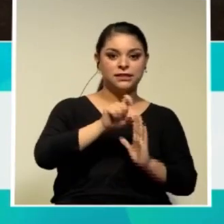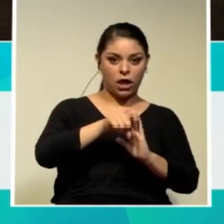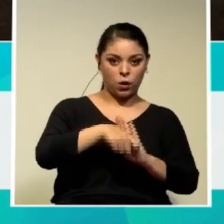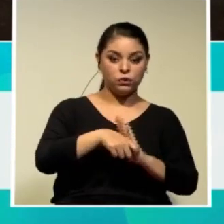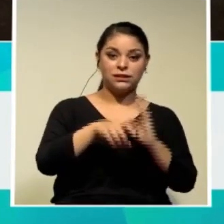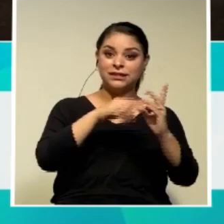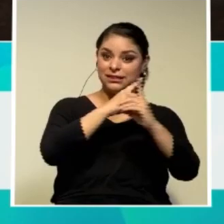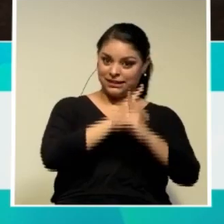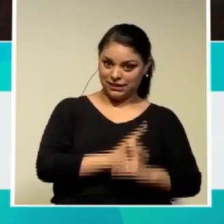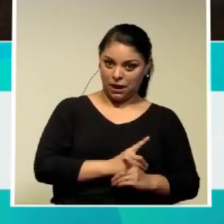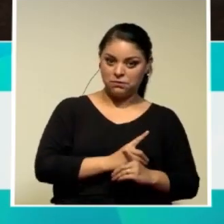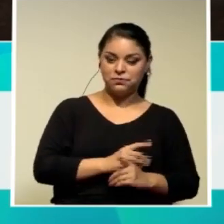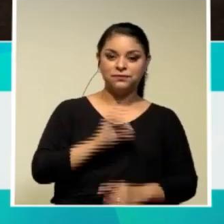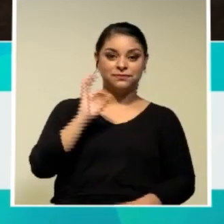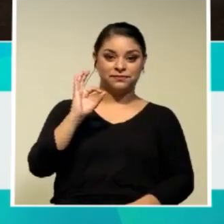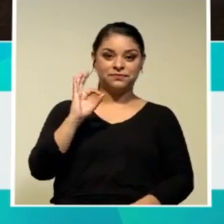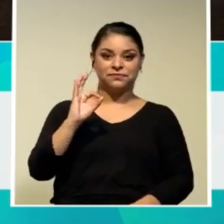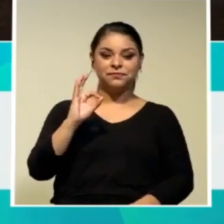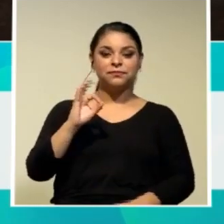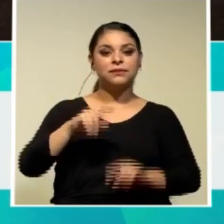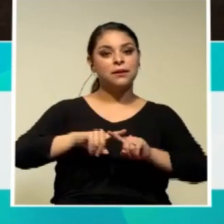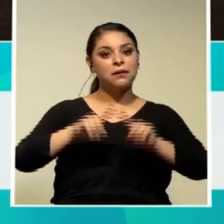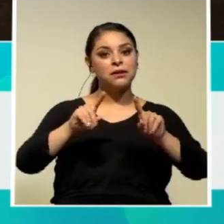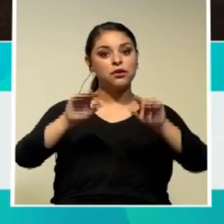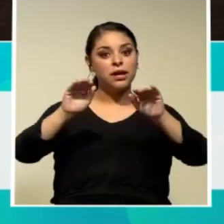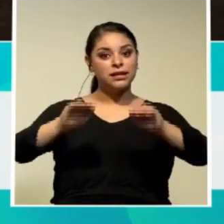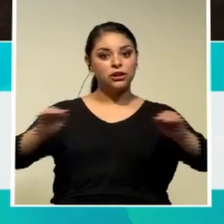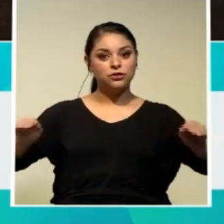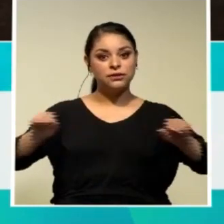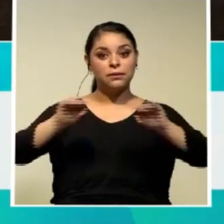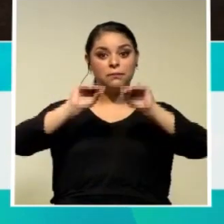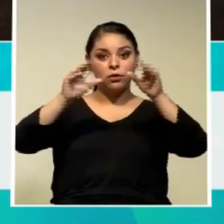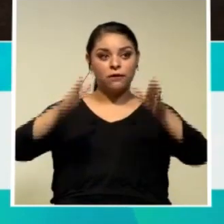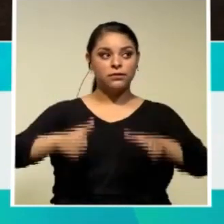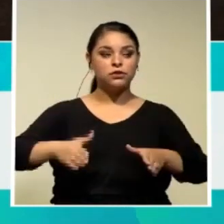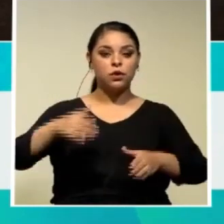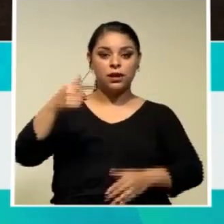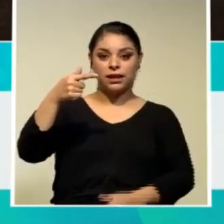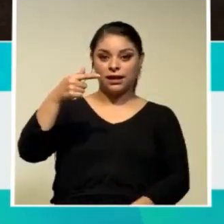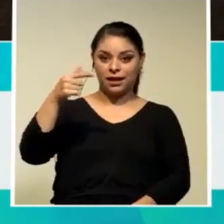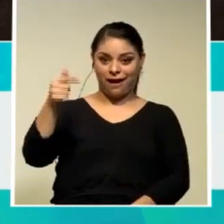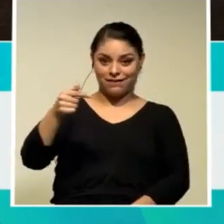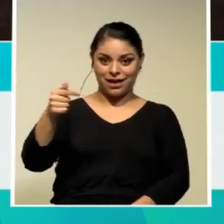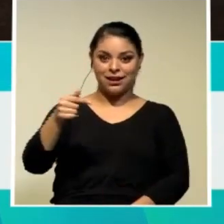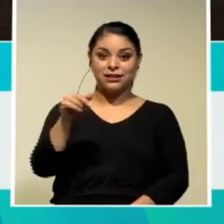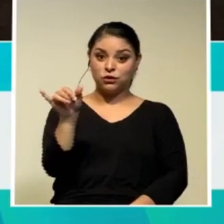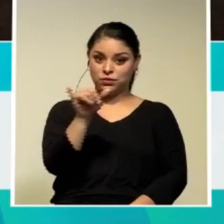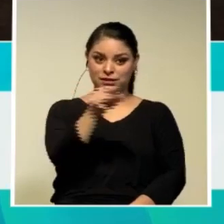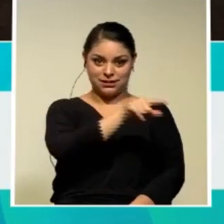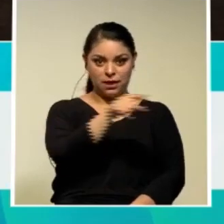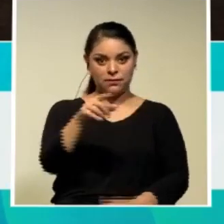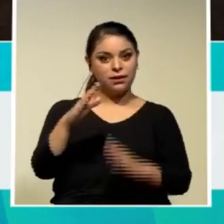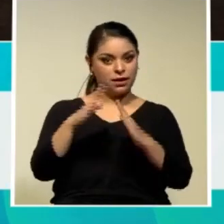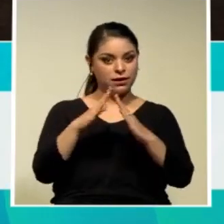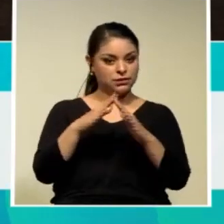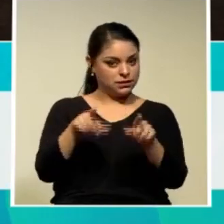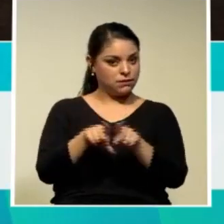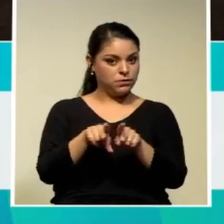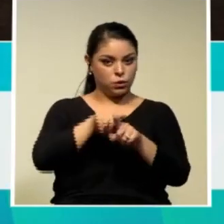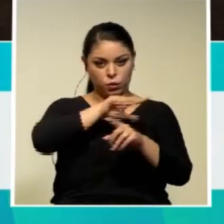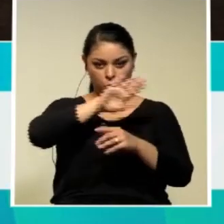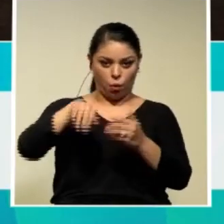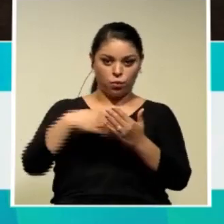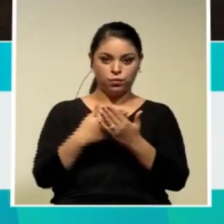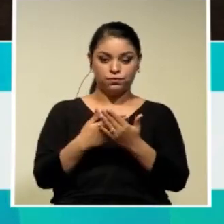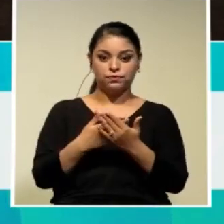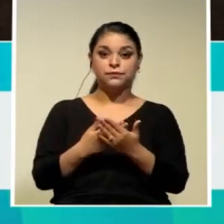descansamos. ¿Está bien? Ok. Pero los niños y las niñas de profe Gabriel y los que están en casa también, ¿de acuerdo? Sí, súper bien. Bueno, aquí yo tengo